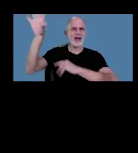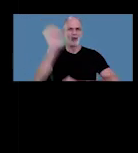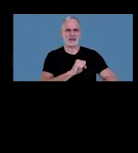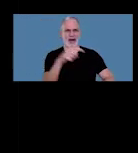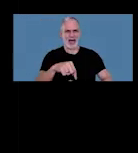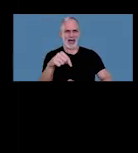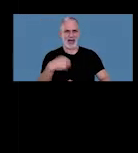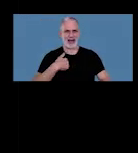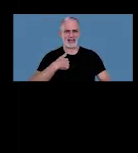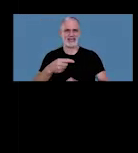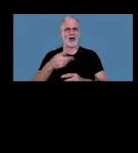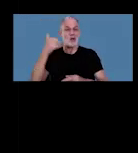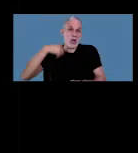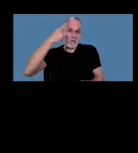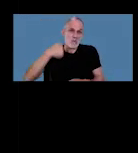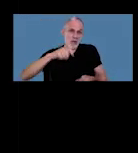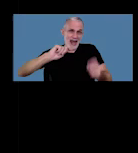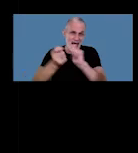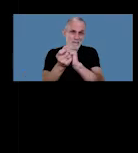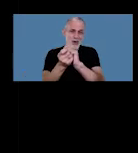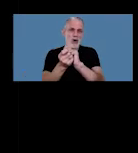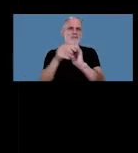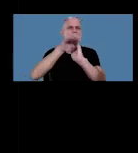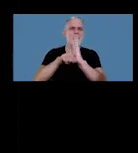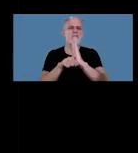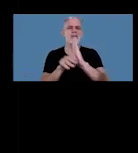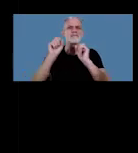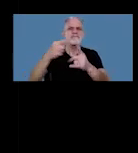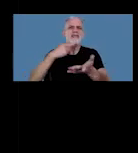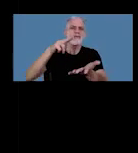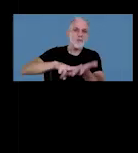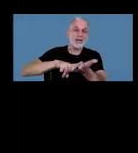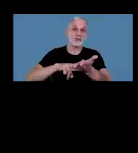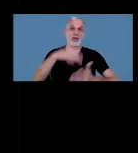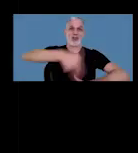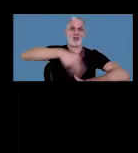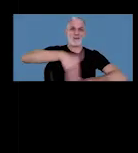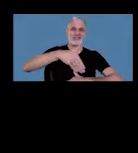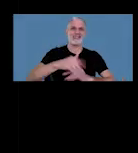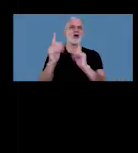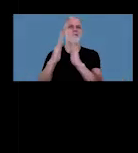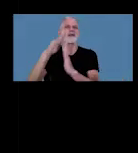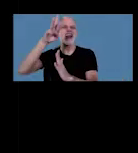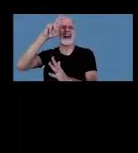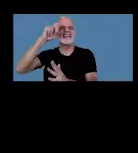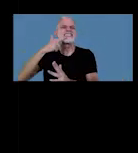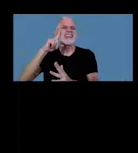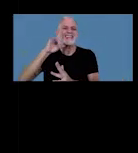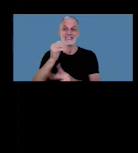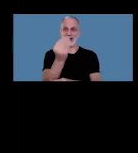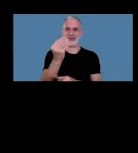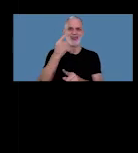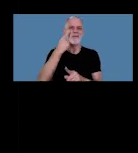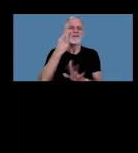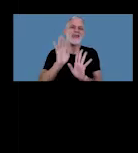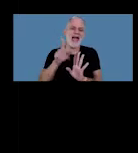que se había cambiado, ¿sí?, el criterio de asignación del tributo de domicilio a residencia que tuviera el contribuyente el 31 de diciembre